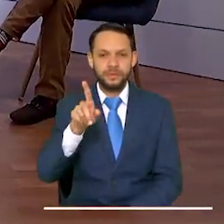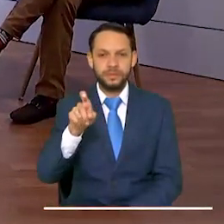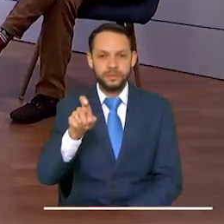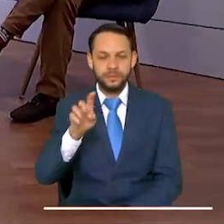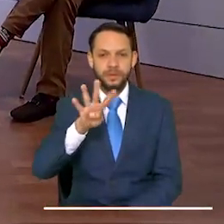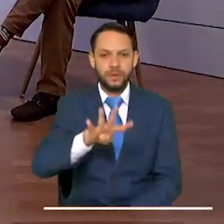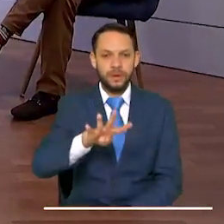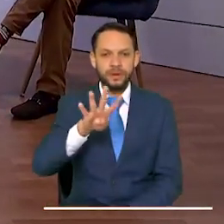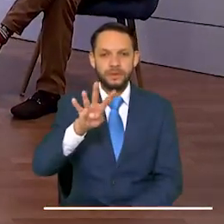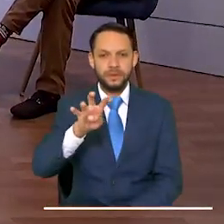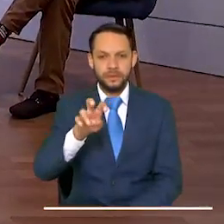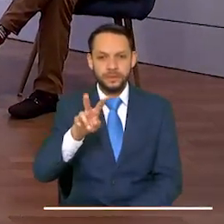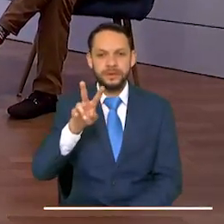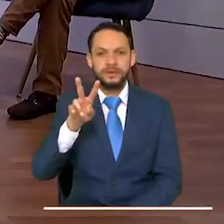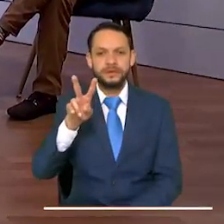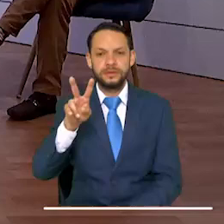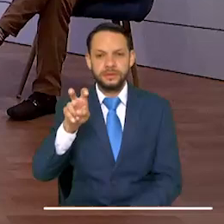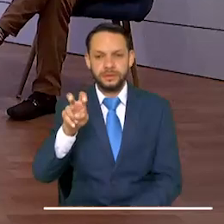311-376-4957.